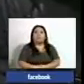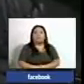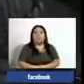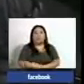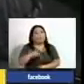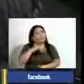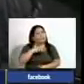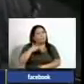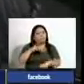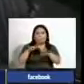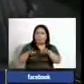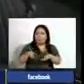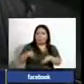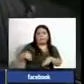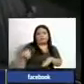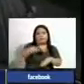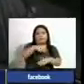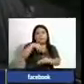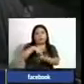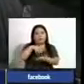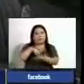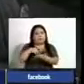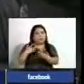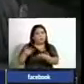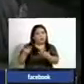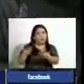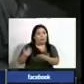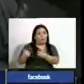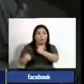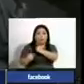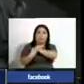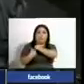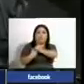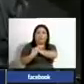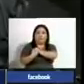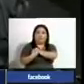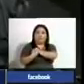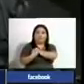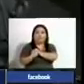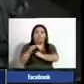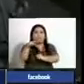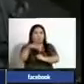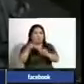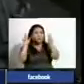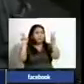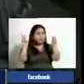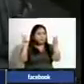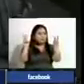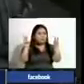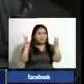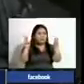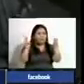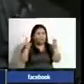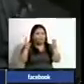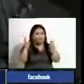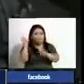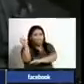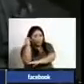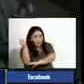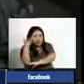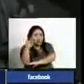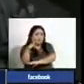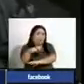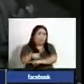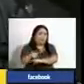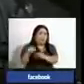Agradecidos con la población porque hemos tenido el apoyo de ellos también, ¿verdad? En esta situación, como